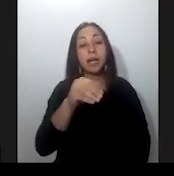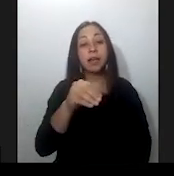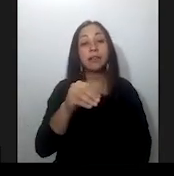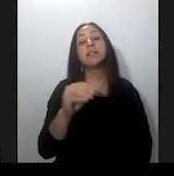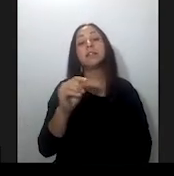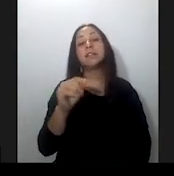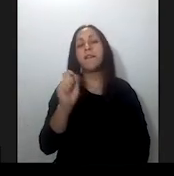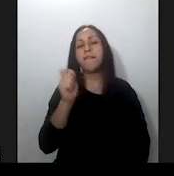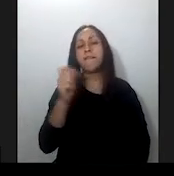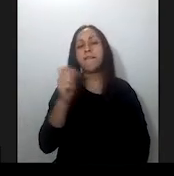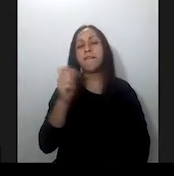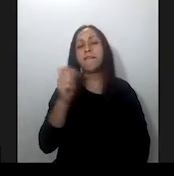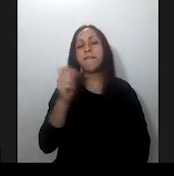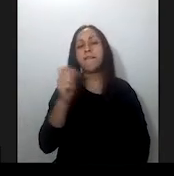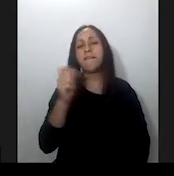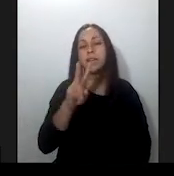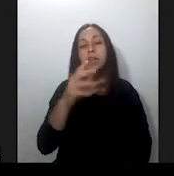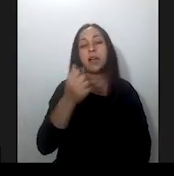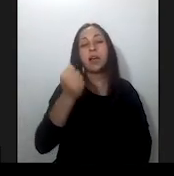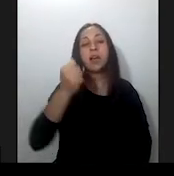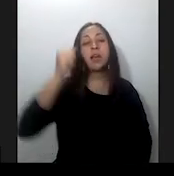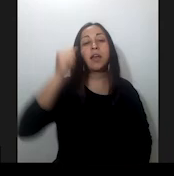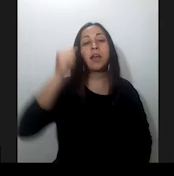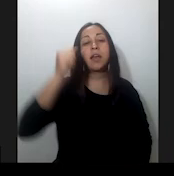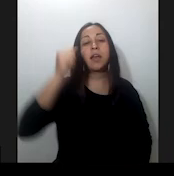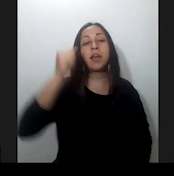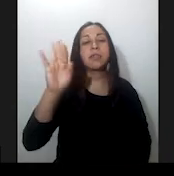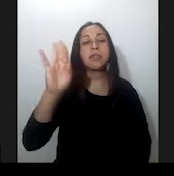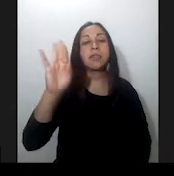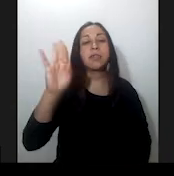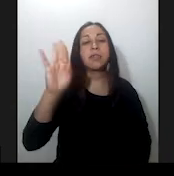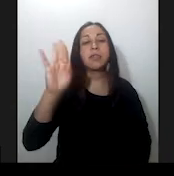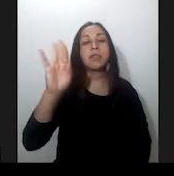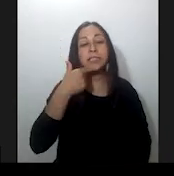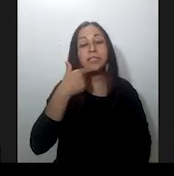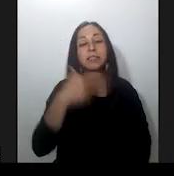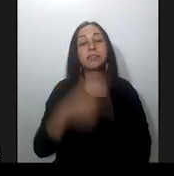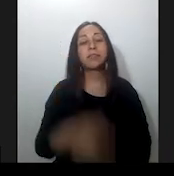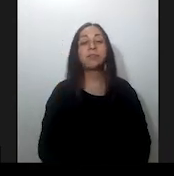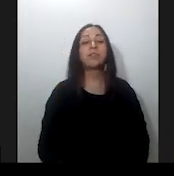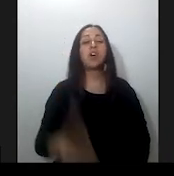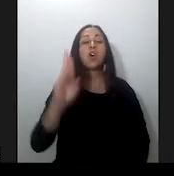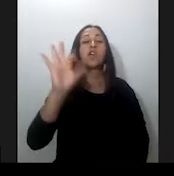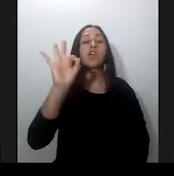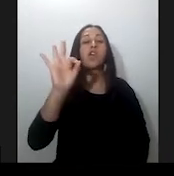Y vamos a agregar a, ¿quién me falta? ¿Quién me falta? Andrés, ¿no?